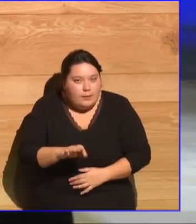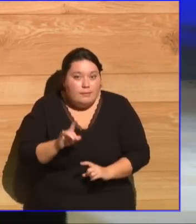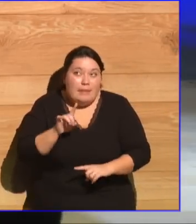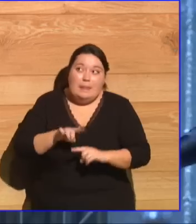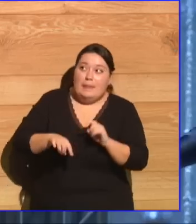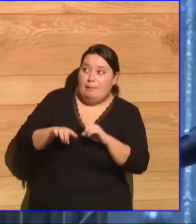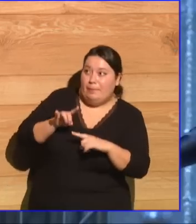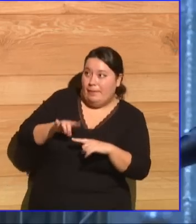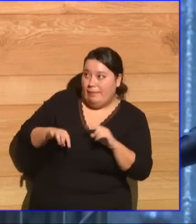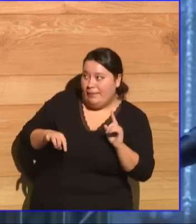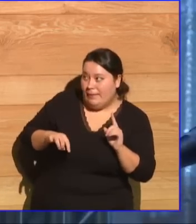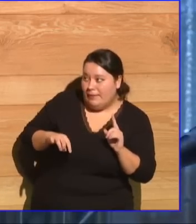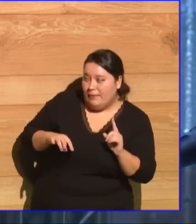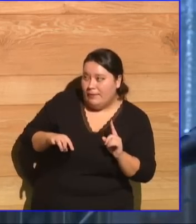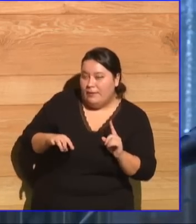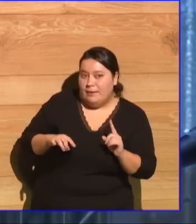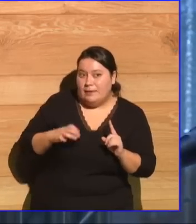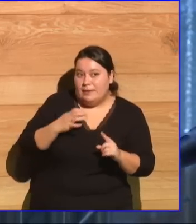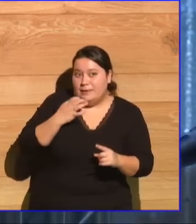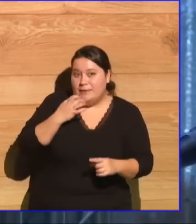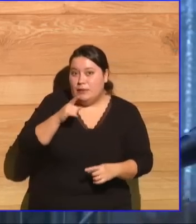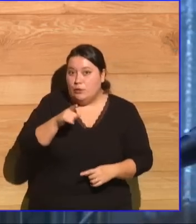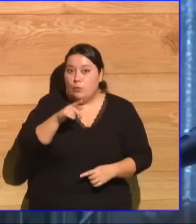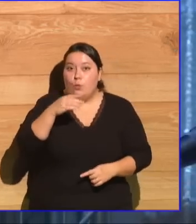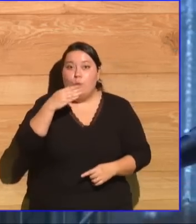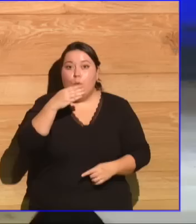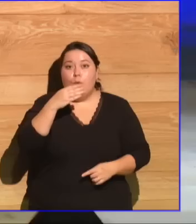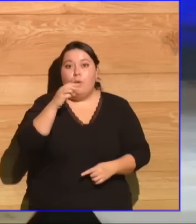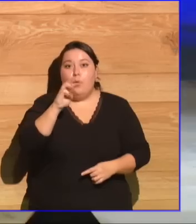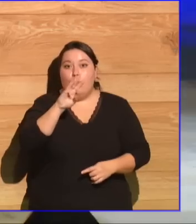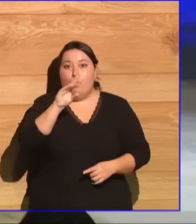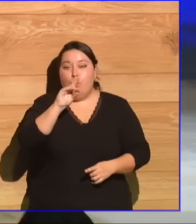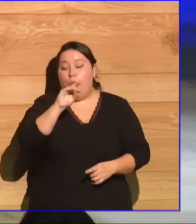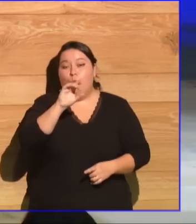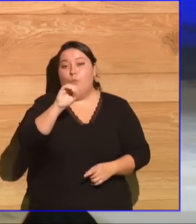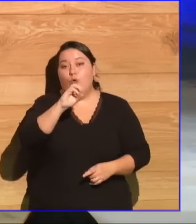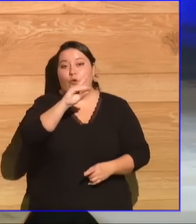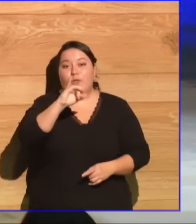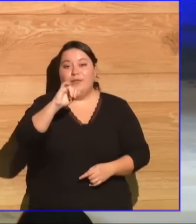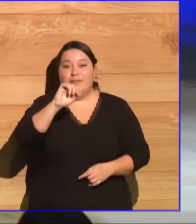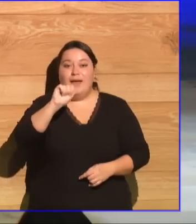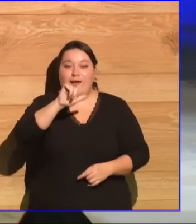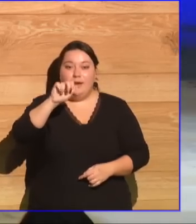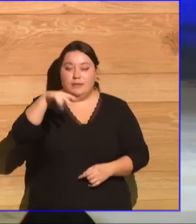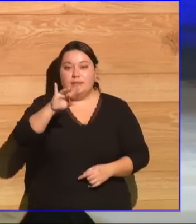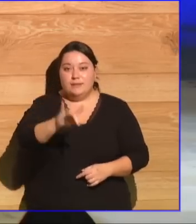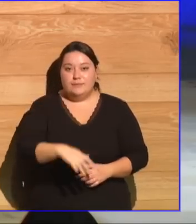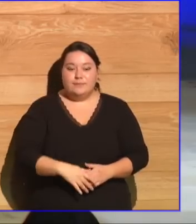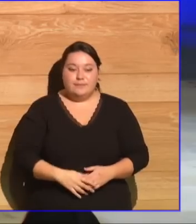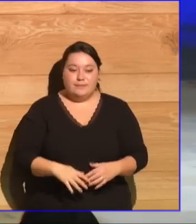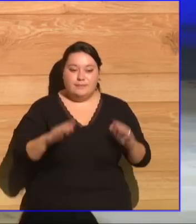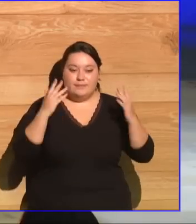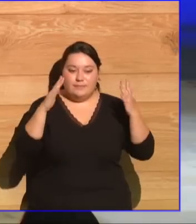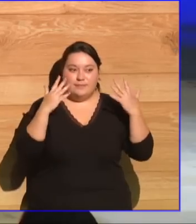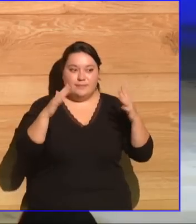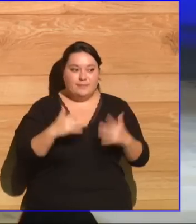Depende. Si eres Woody Allen, sí. ¡Juan! ¡Juan! El